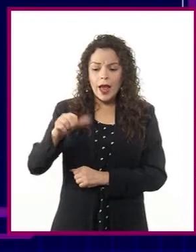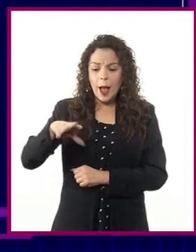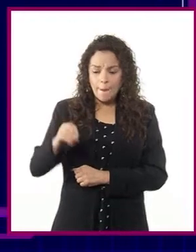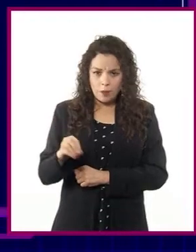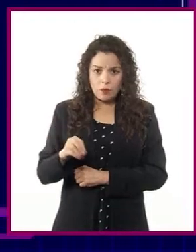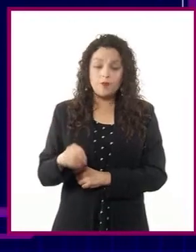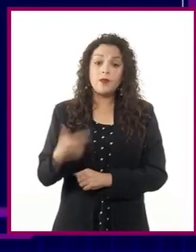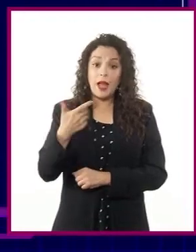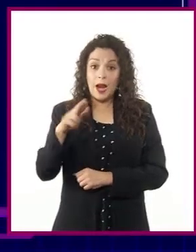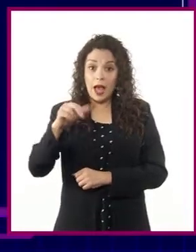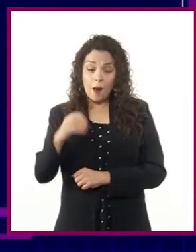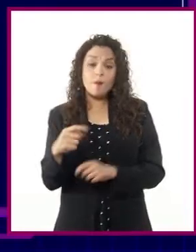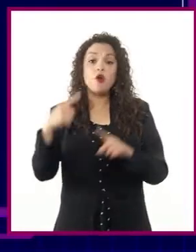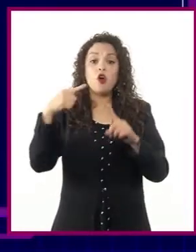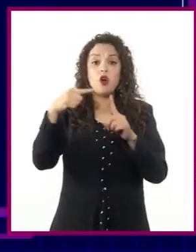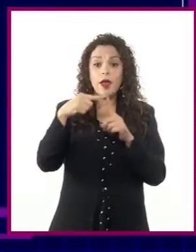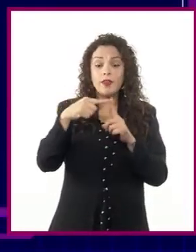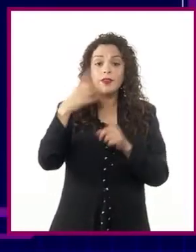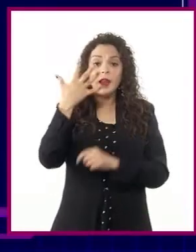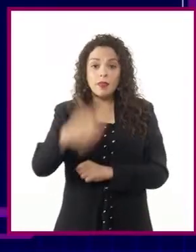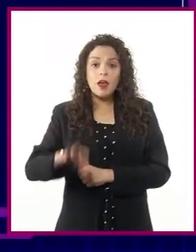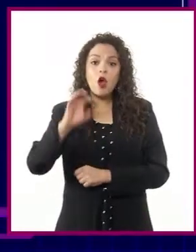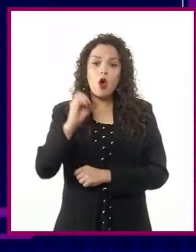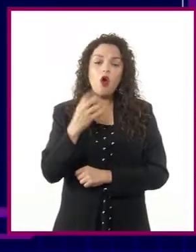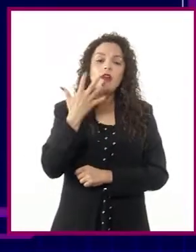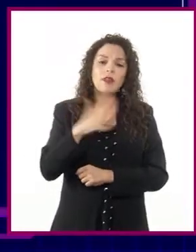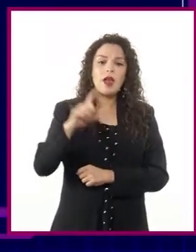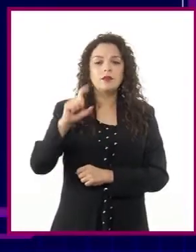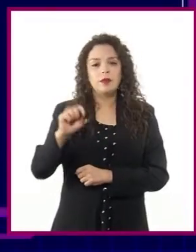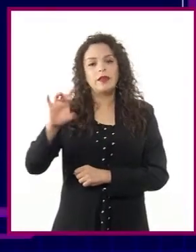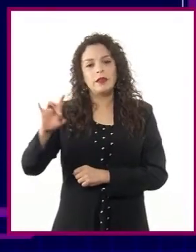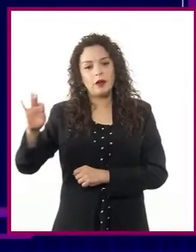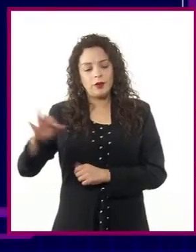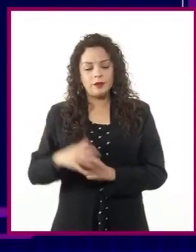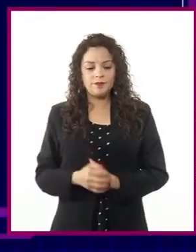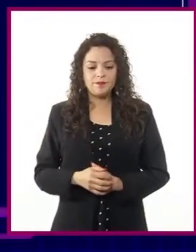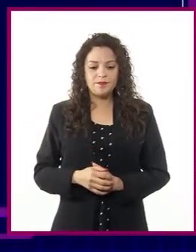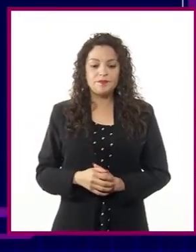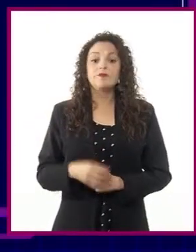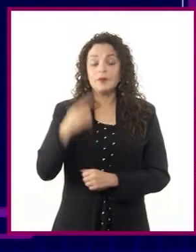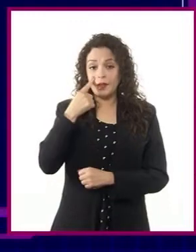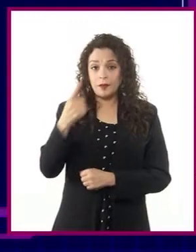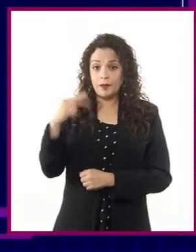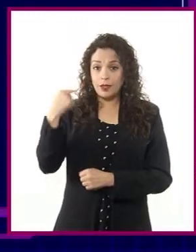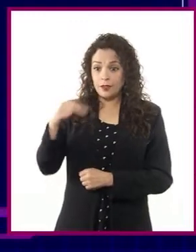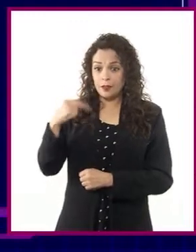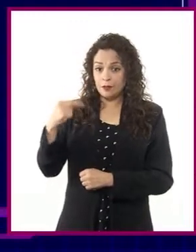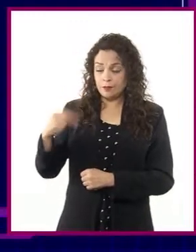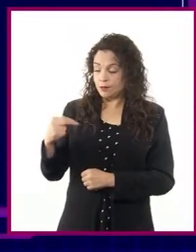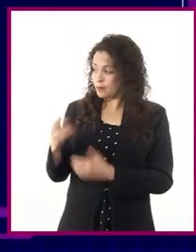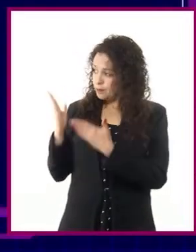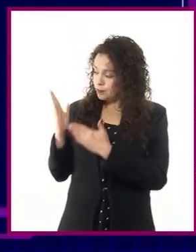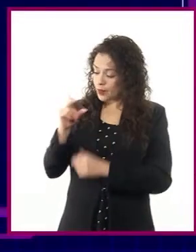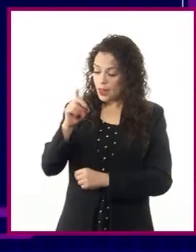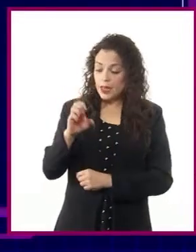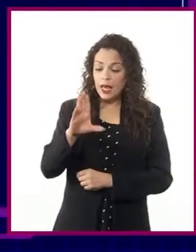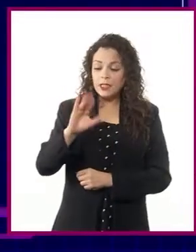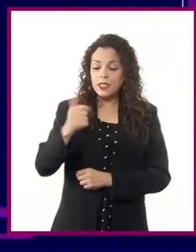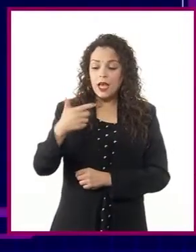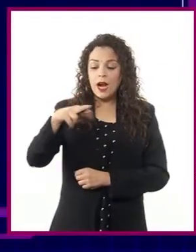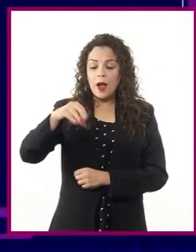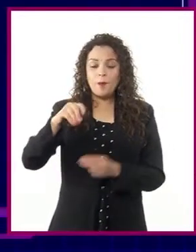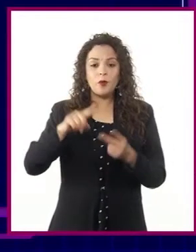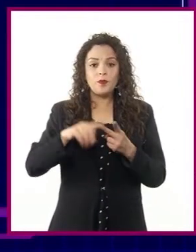entre 10 o múltiplos de 10. Los submúltiplos son el decigramo, el centigramo y el miligramo.